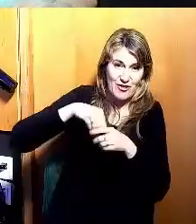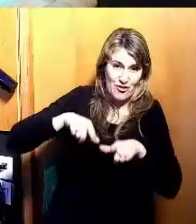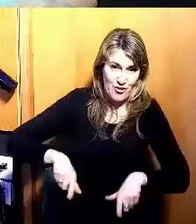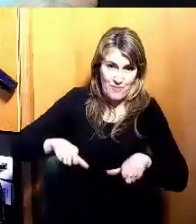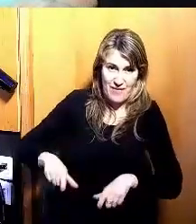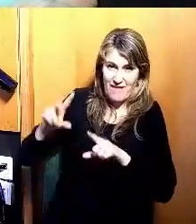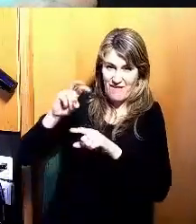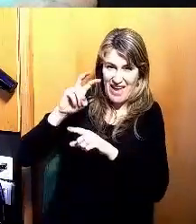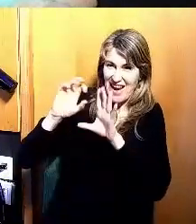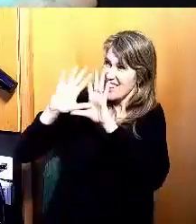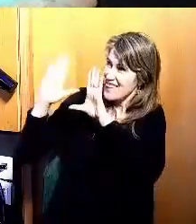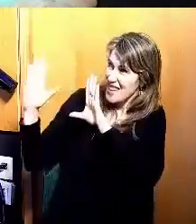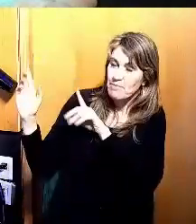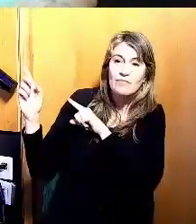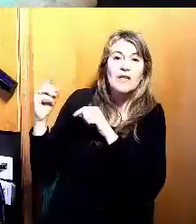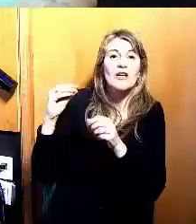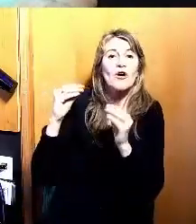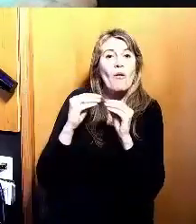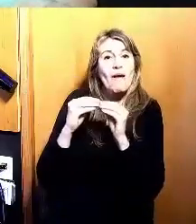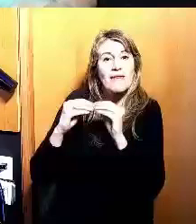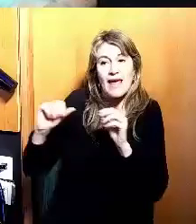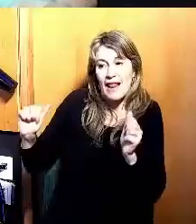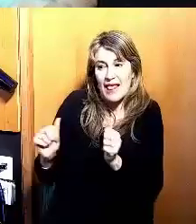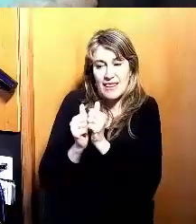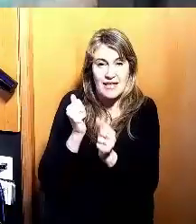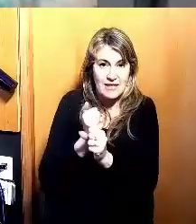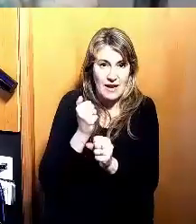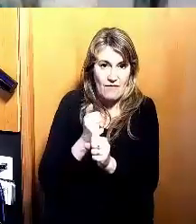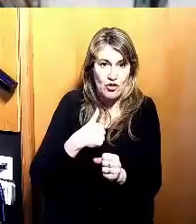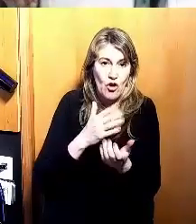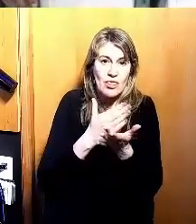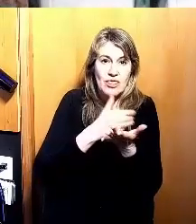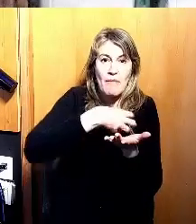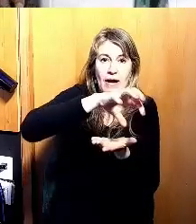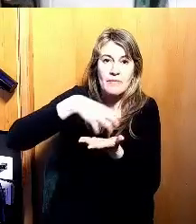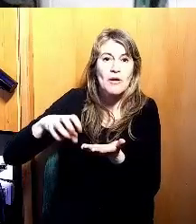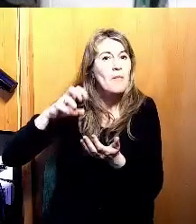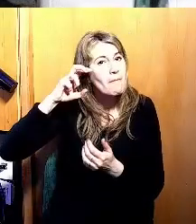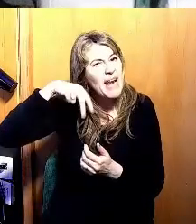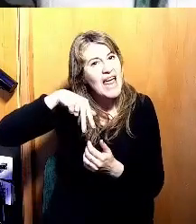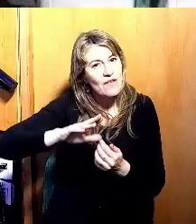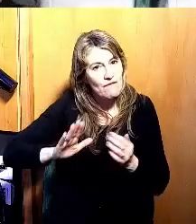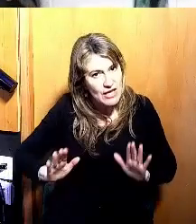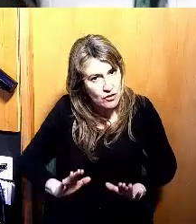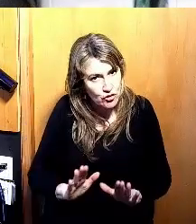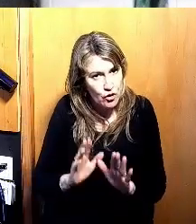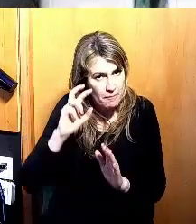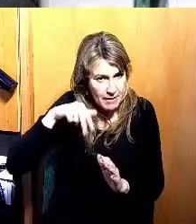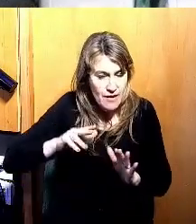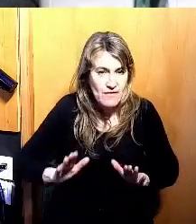Con una compañera de mi lugar de trabajo. Yo trabajo en el Departamento de Planificación, en la gerencia de